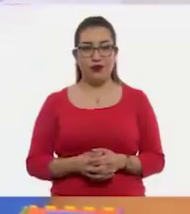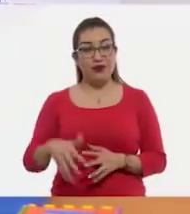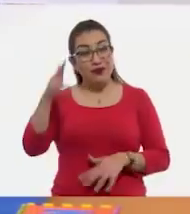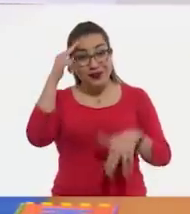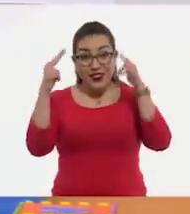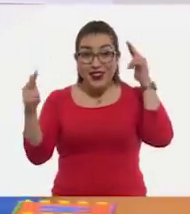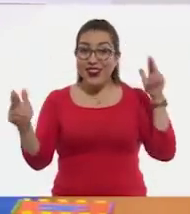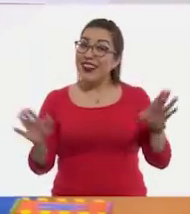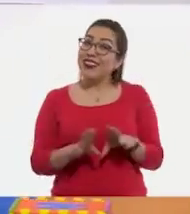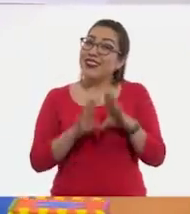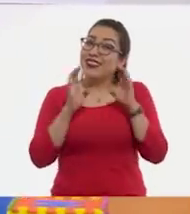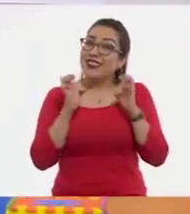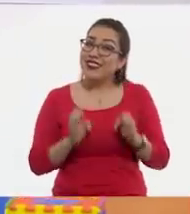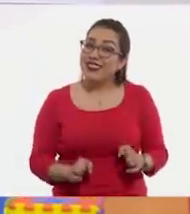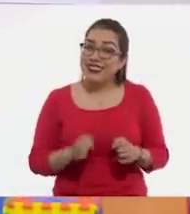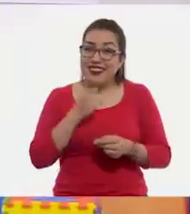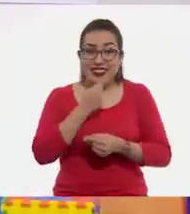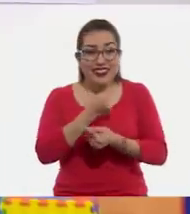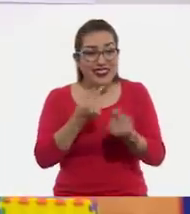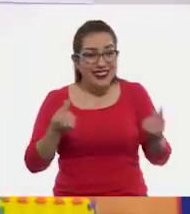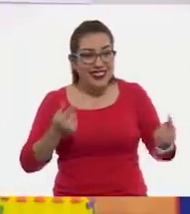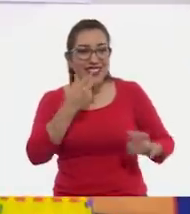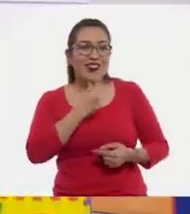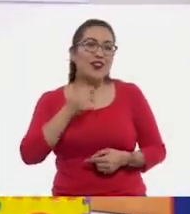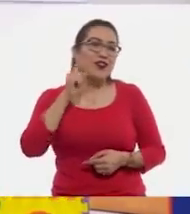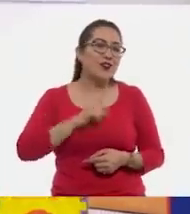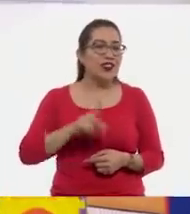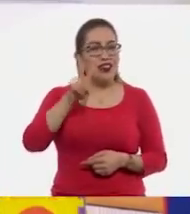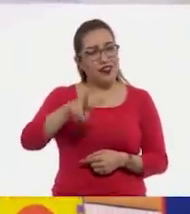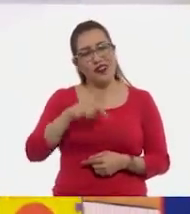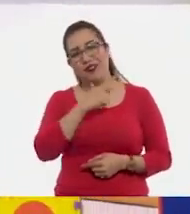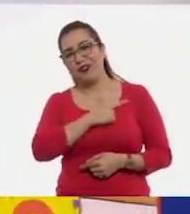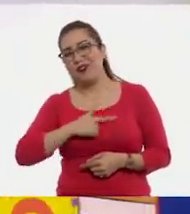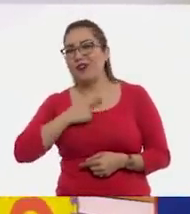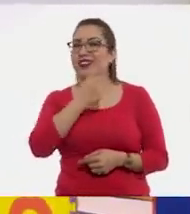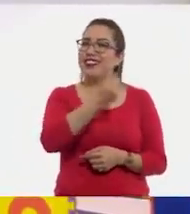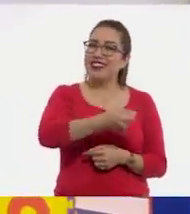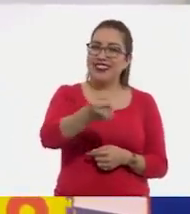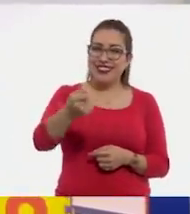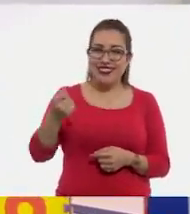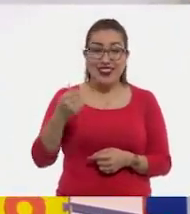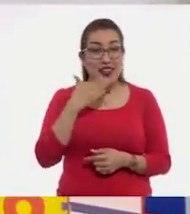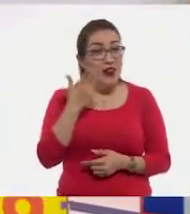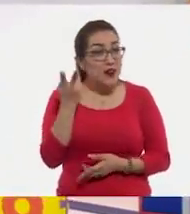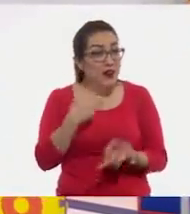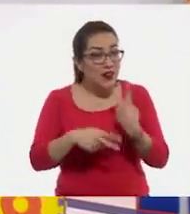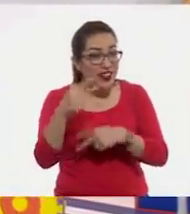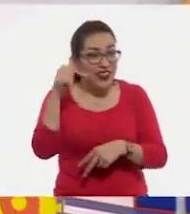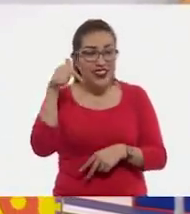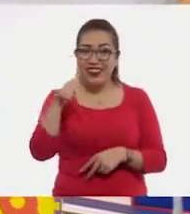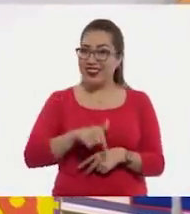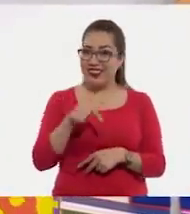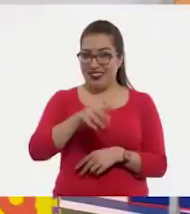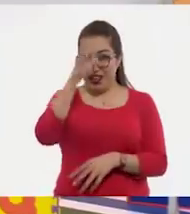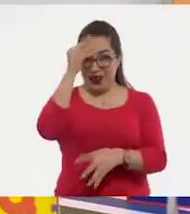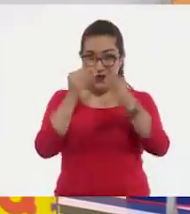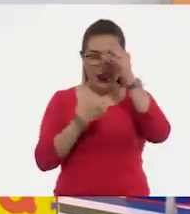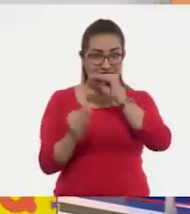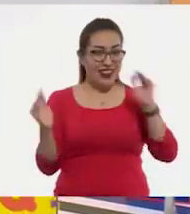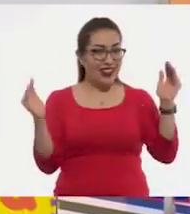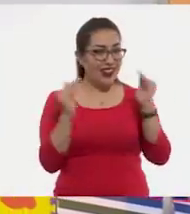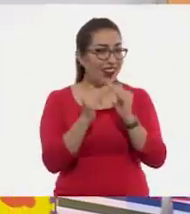Hola, ¿cómo están, niñas y niños? Me da mucho gusto saludarlas y saludarlos. Bienvenidas y bienvenidos a Aprende en Casa